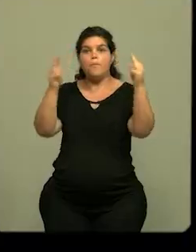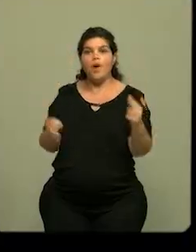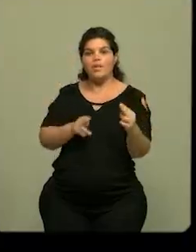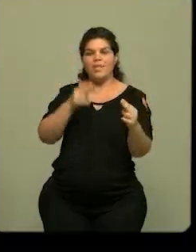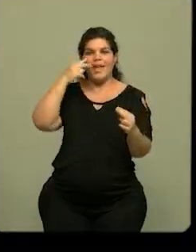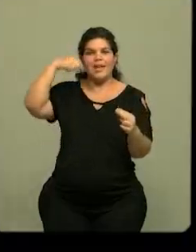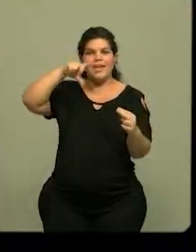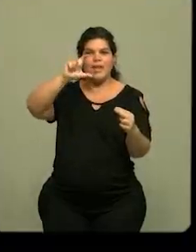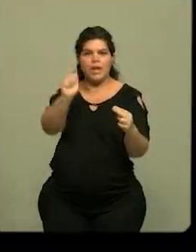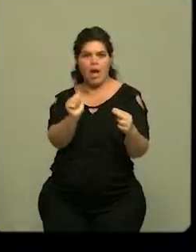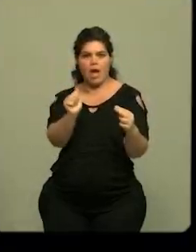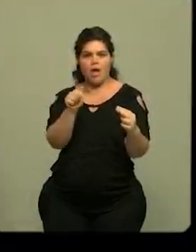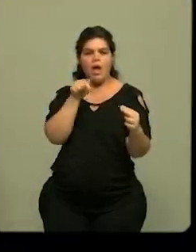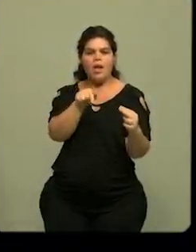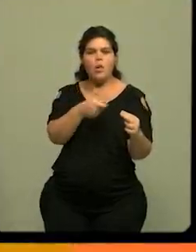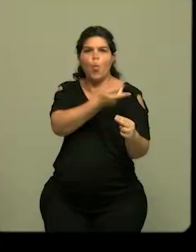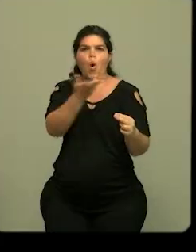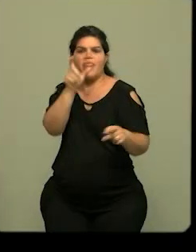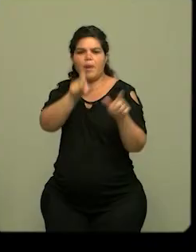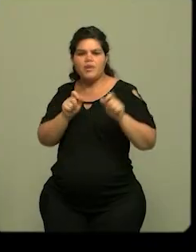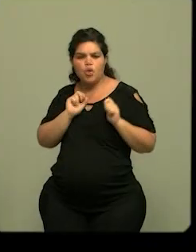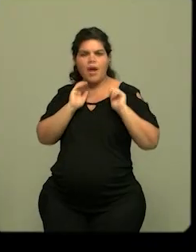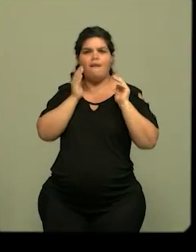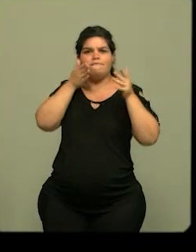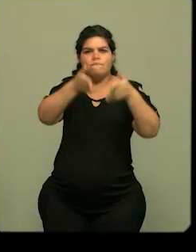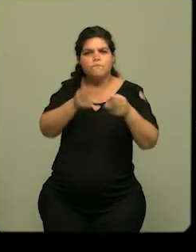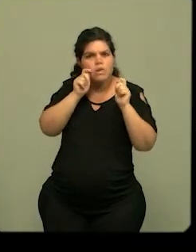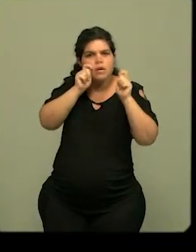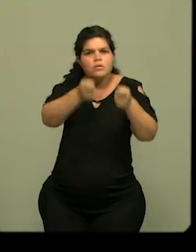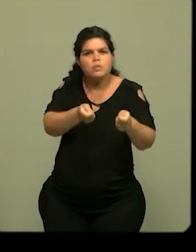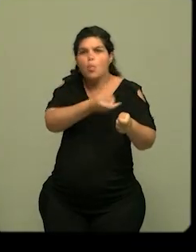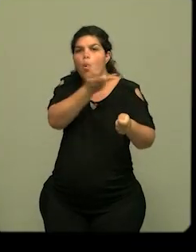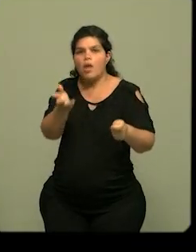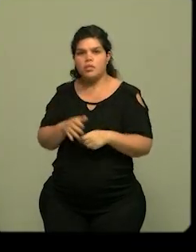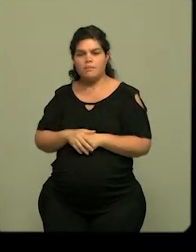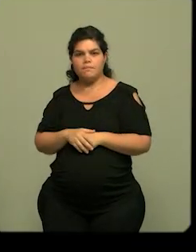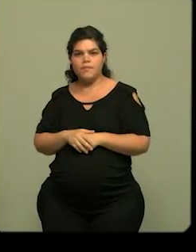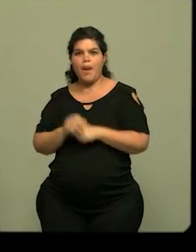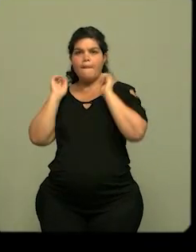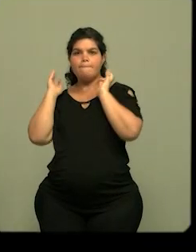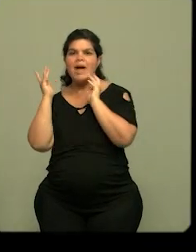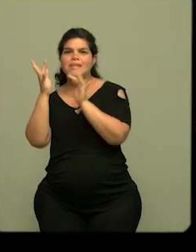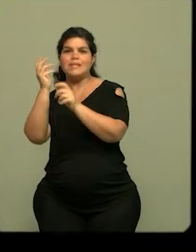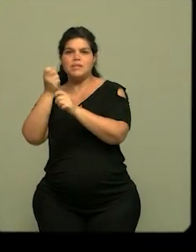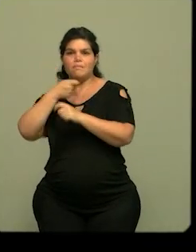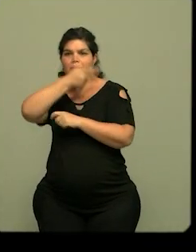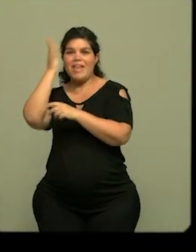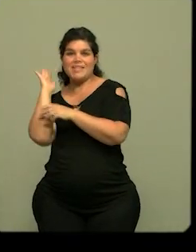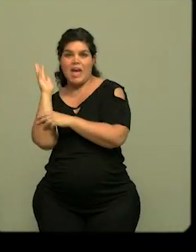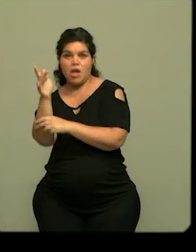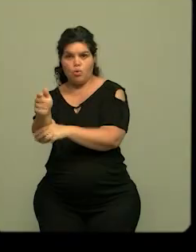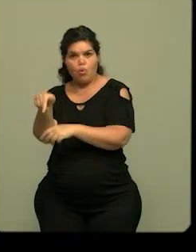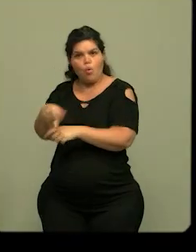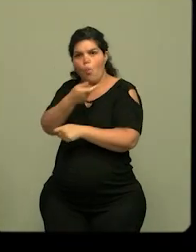turistas puede recibir el Manzano Histórico? Bueno, todas estas cuestiones son las que se tienen que pensar y se tienen que gestionar, ¿no? Sí, Y por otro lado,